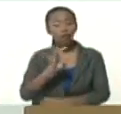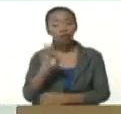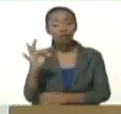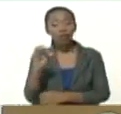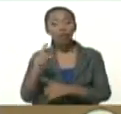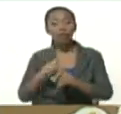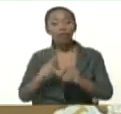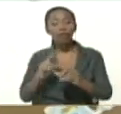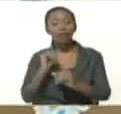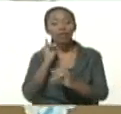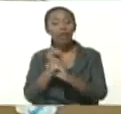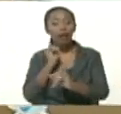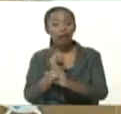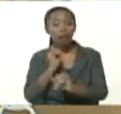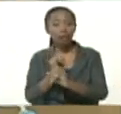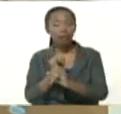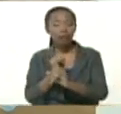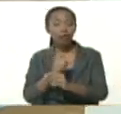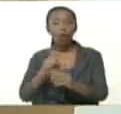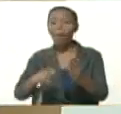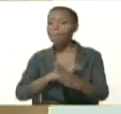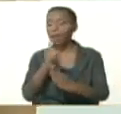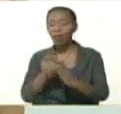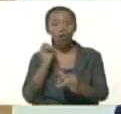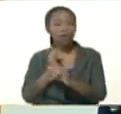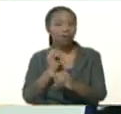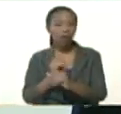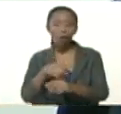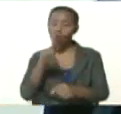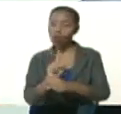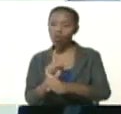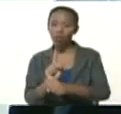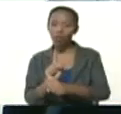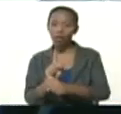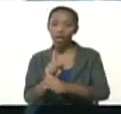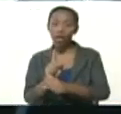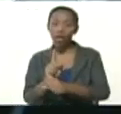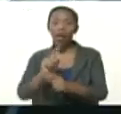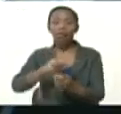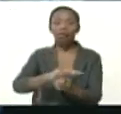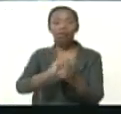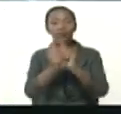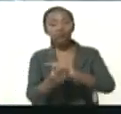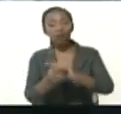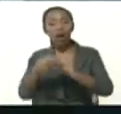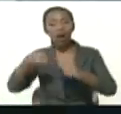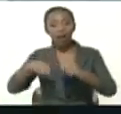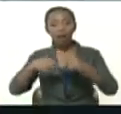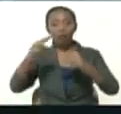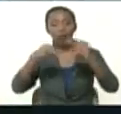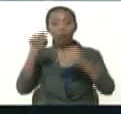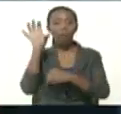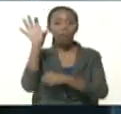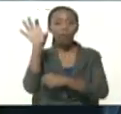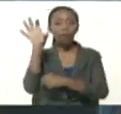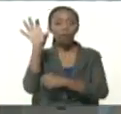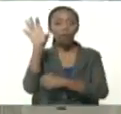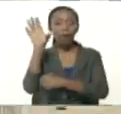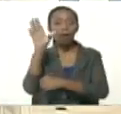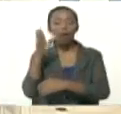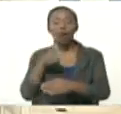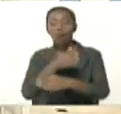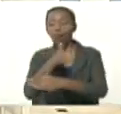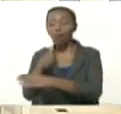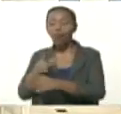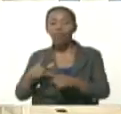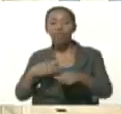totalmente virtual, es totalmente digital. Ahora bien, la transformación que hemos construido aquí en el país pasa por todos los escenarios